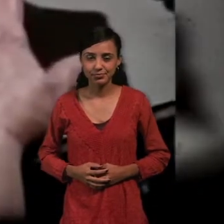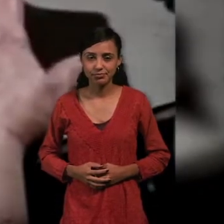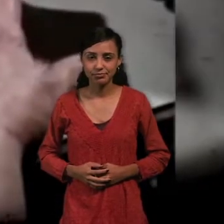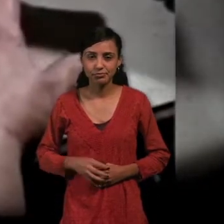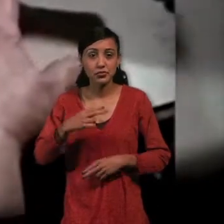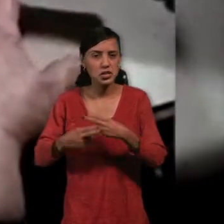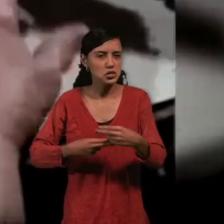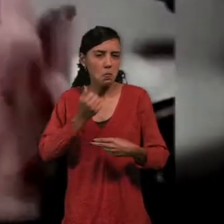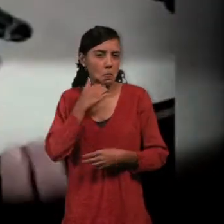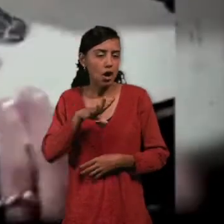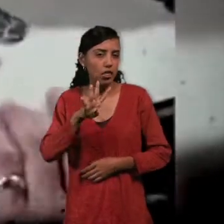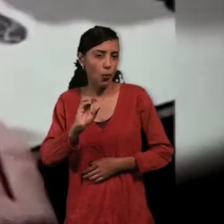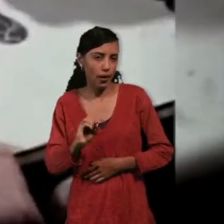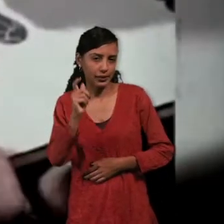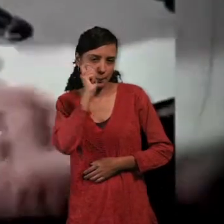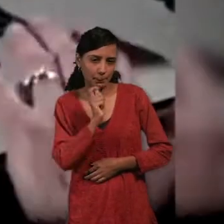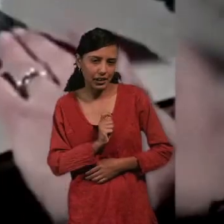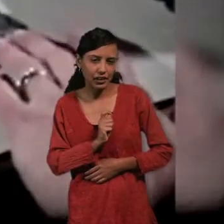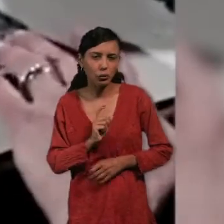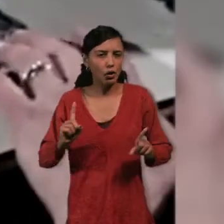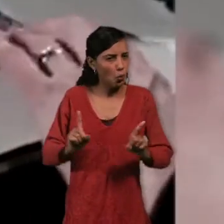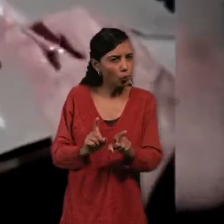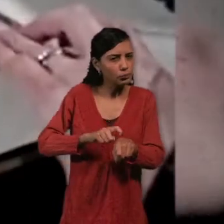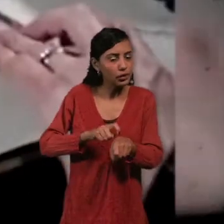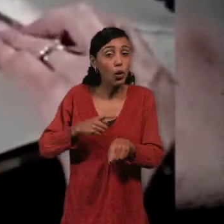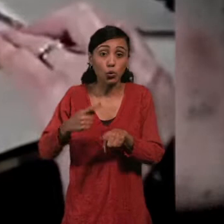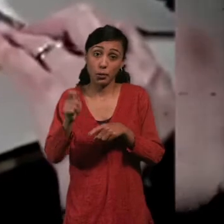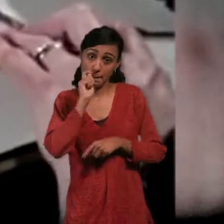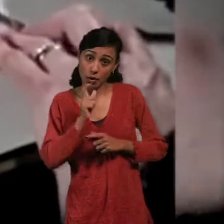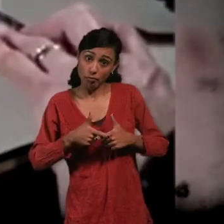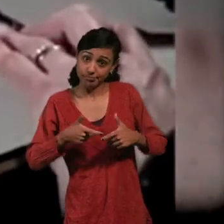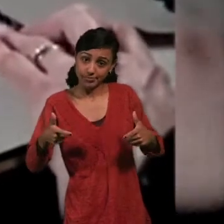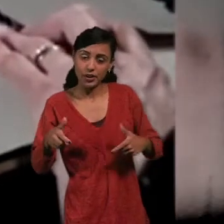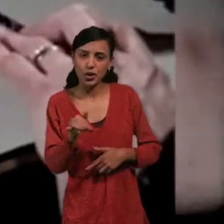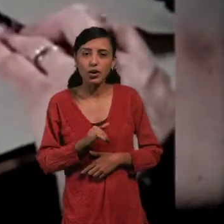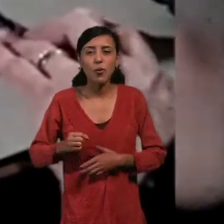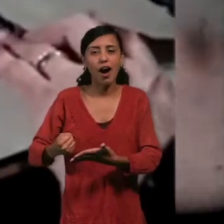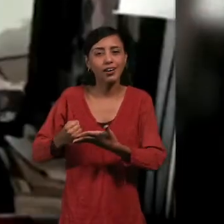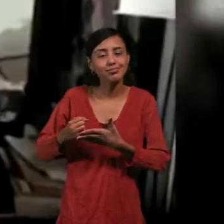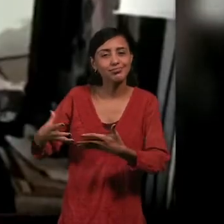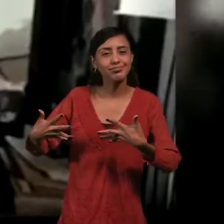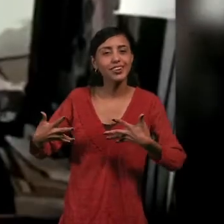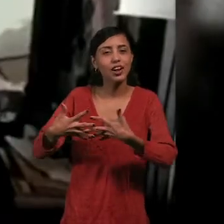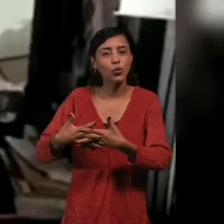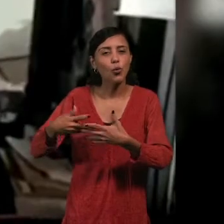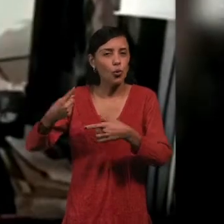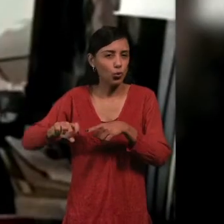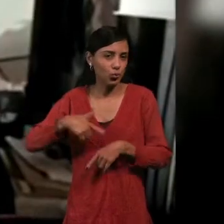Realizó más de 40 obras, entre cortometrajes y largometrajes, además de colaboraciones con diversos